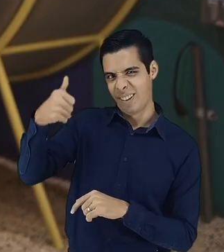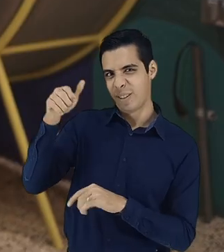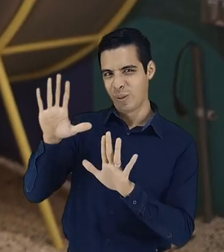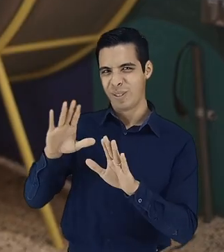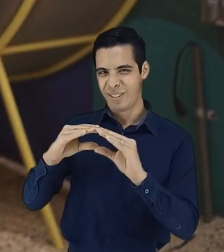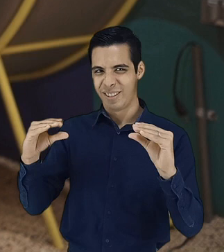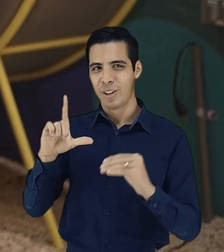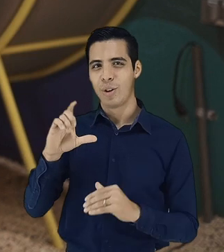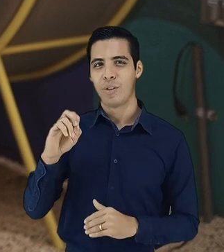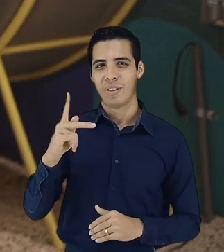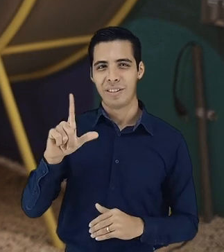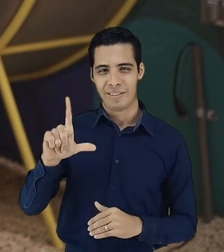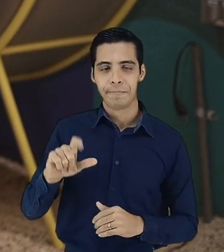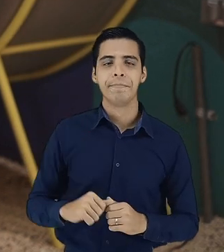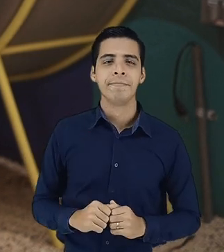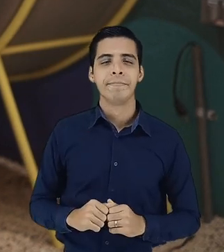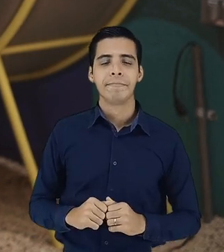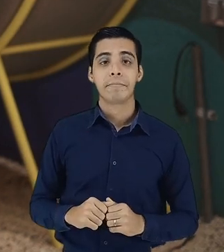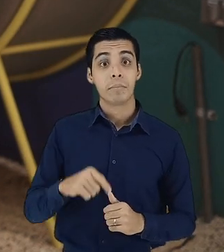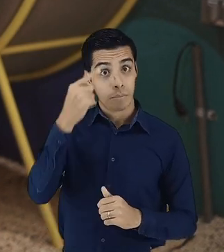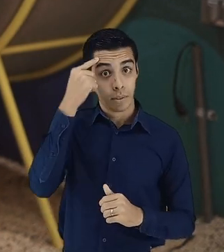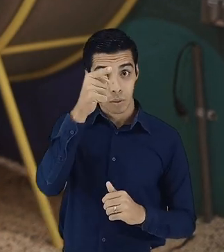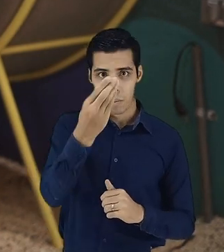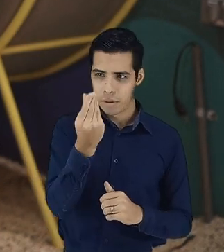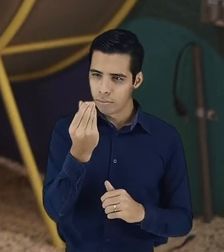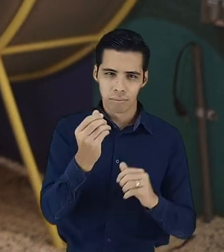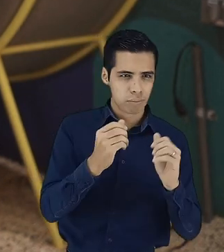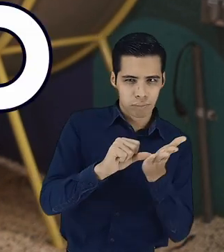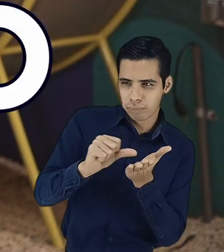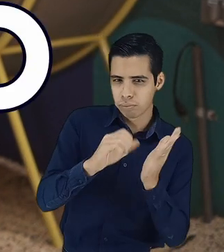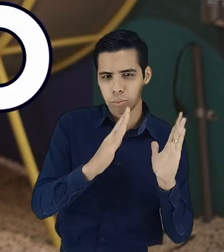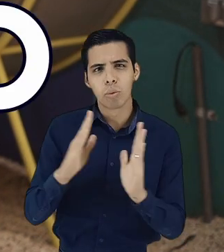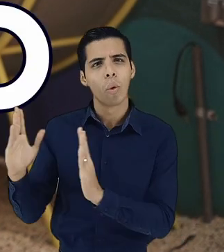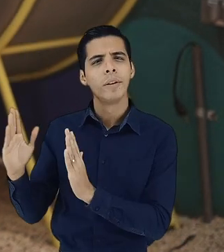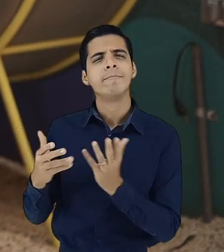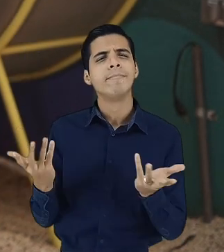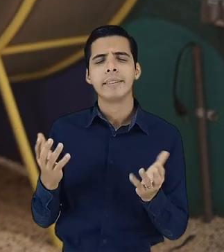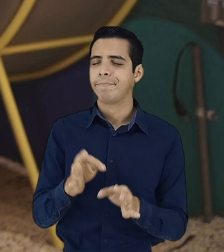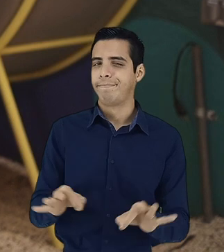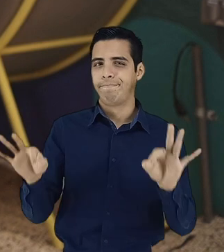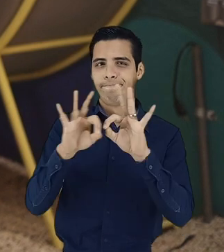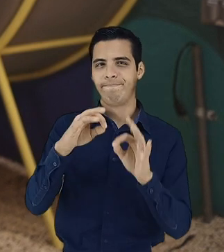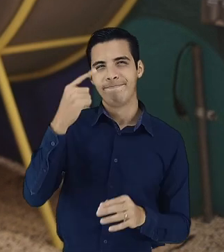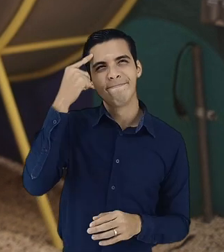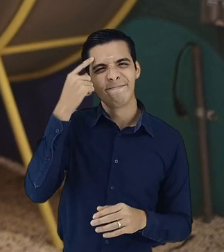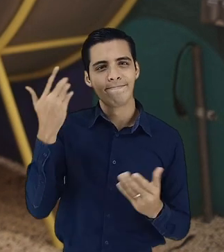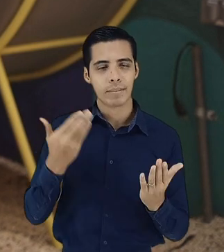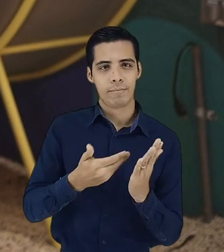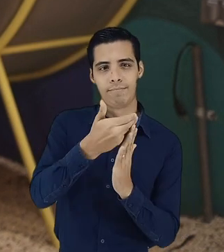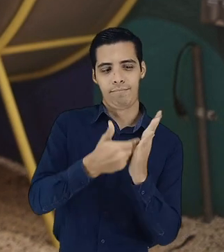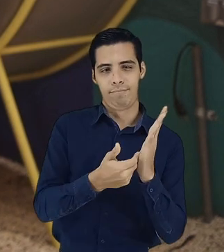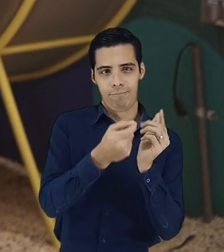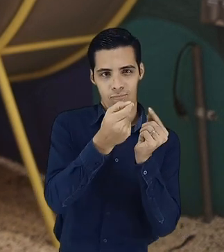Lo que es infaltable a la hora de querer tener control y distribución de tu dinero es el tema del presupuesto. Si tú apenas estás iniciando en la